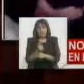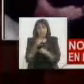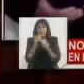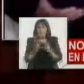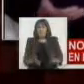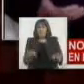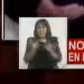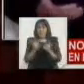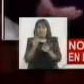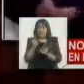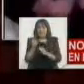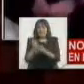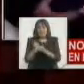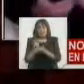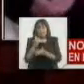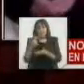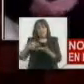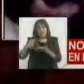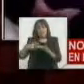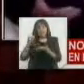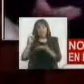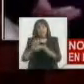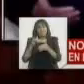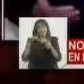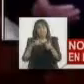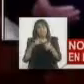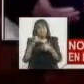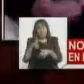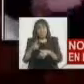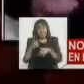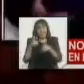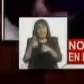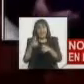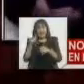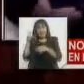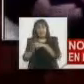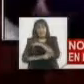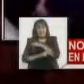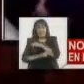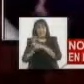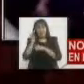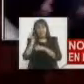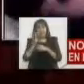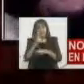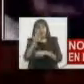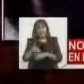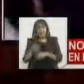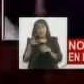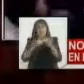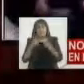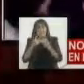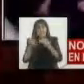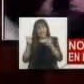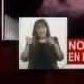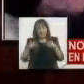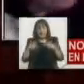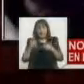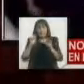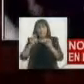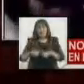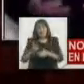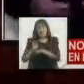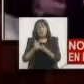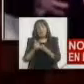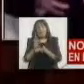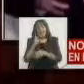muy importante es que nos ayuden a difundir estos estudios a extranjeros que conocen Costa Rica, que nos han visitado y que pueden